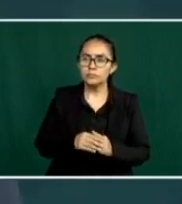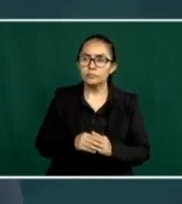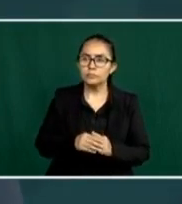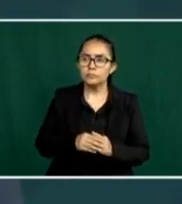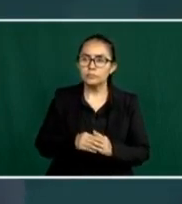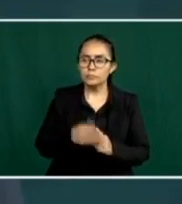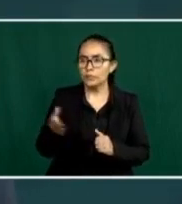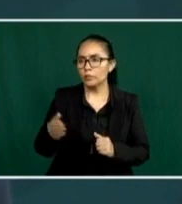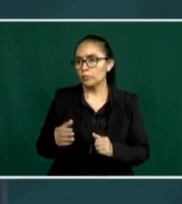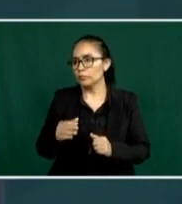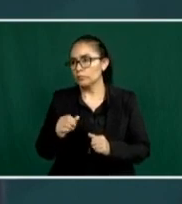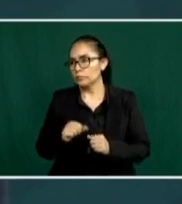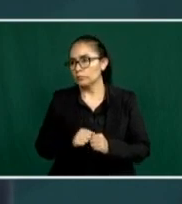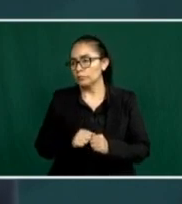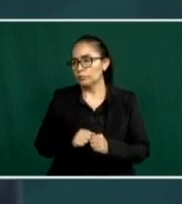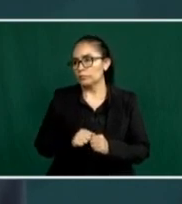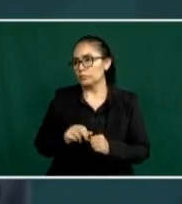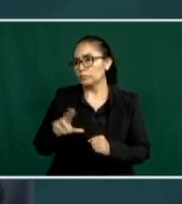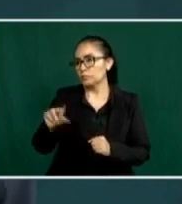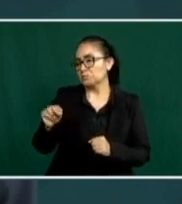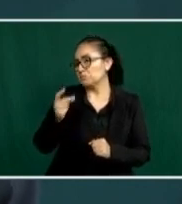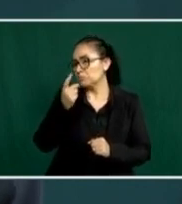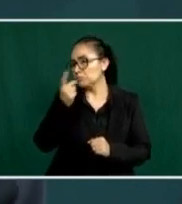Entonces, tampoco